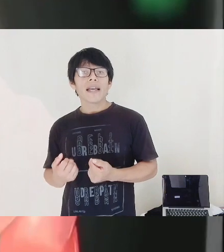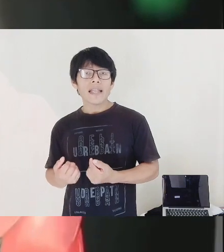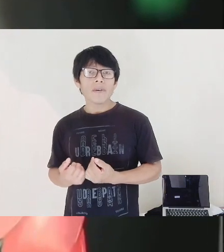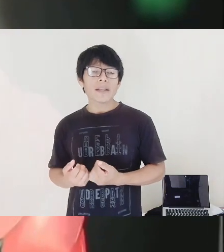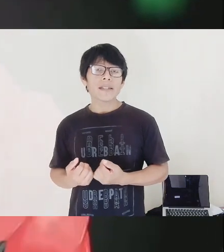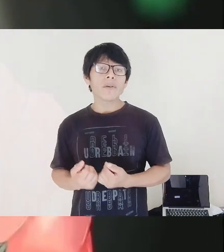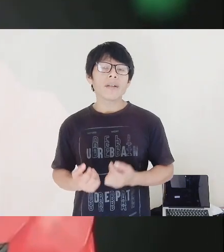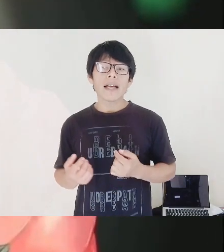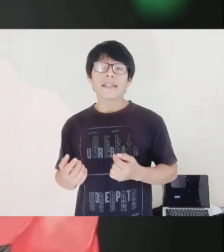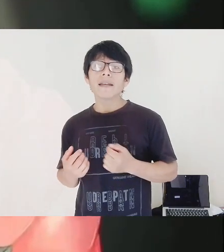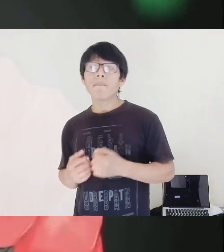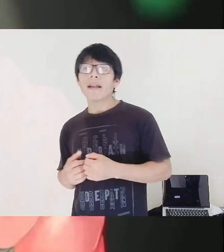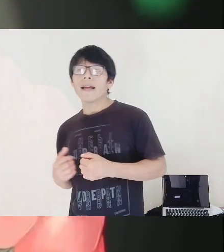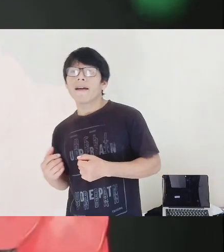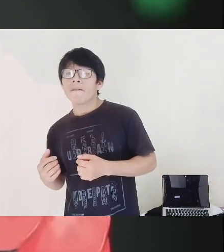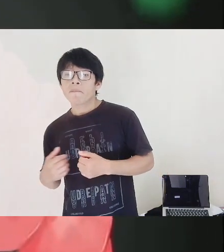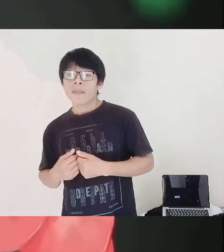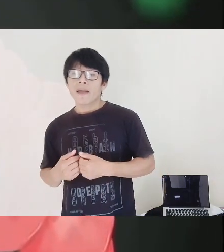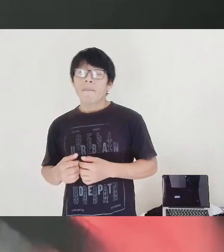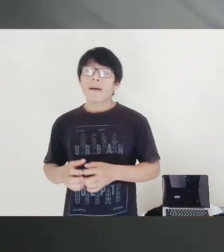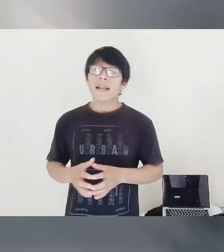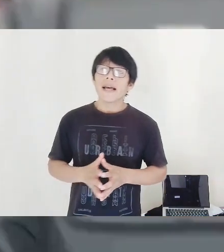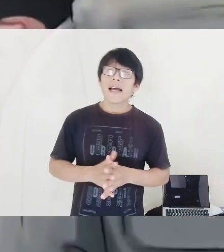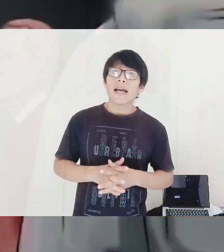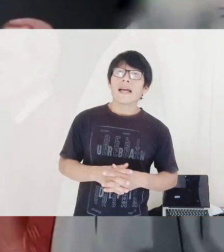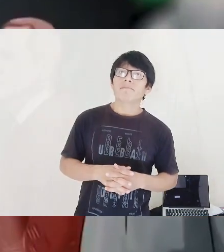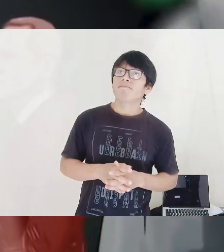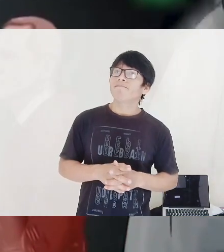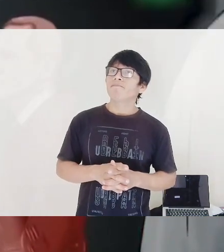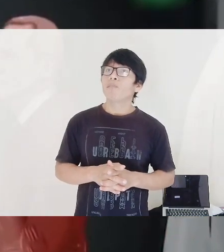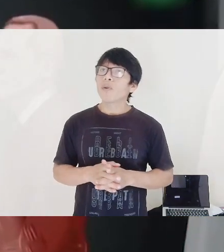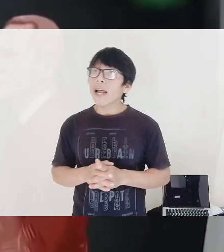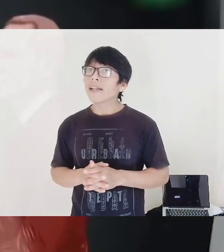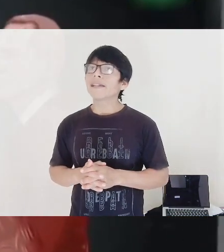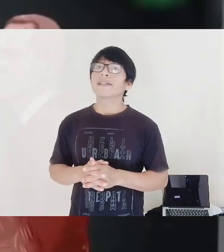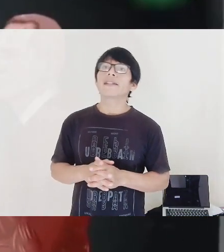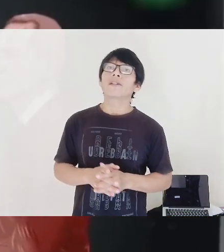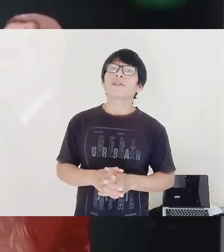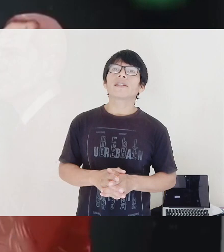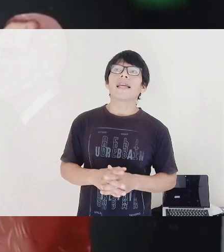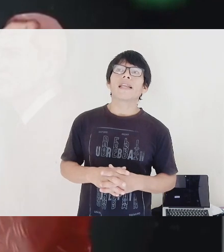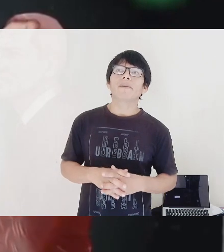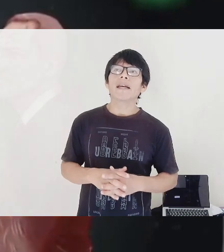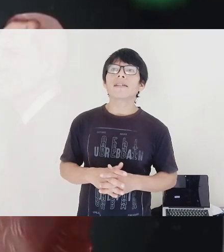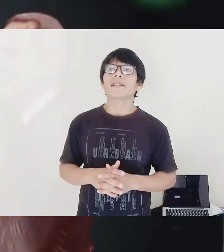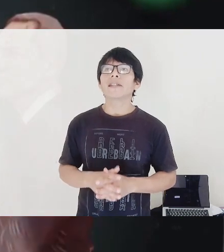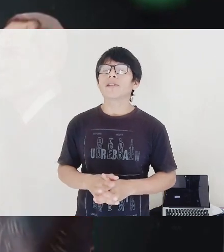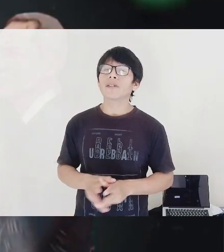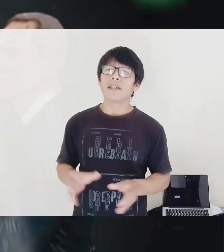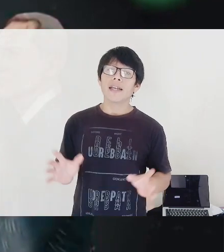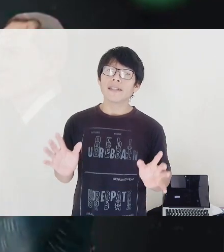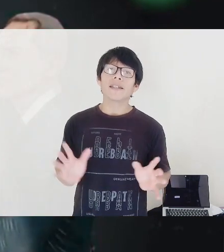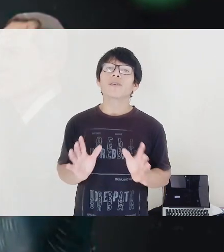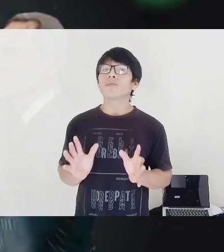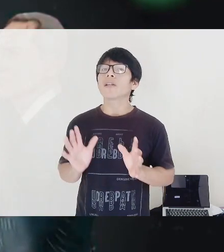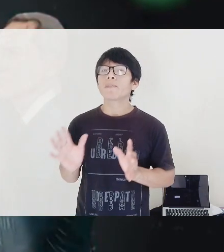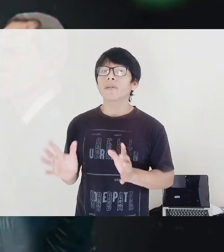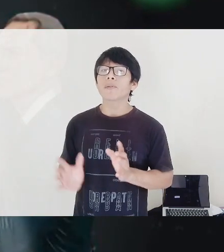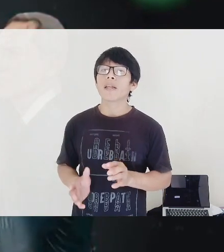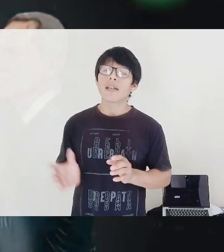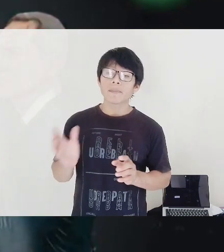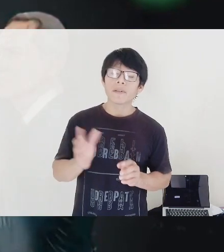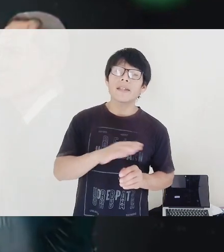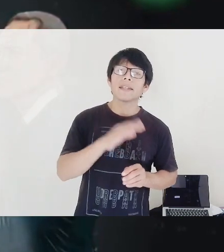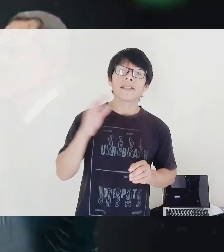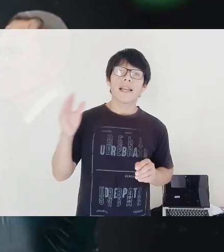haciendo Genaro García Luna, así que para borrar testigos, eliminar testigos, y gracias a Dios no les